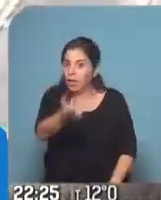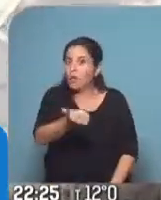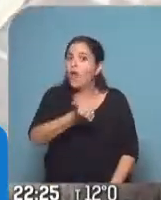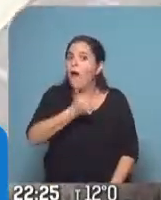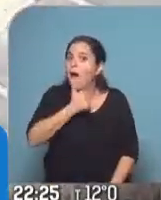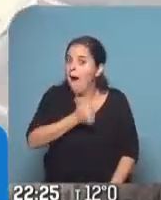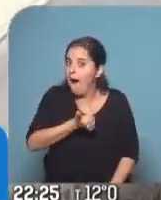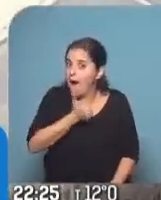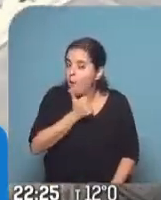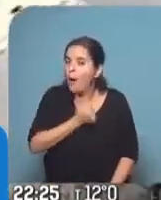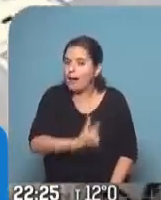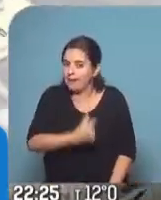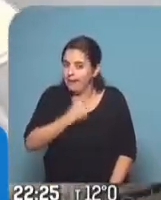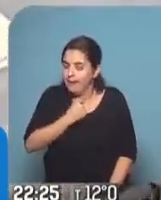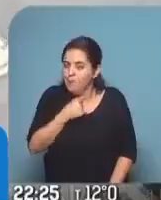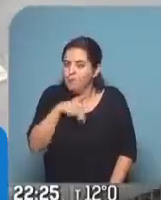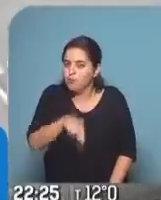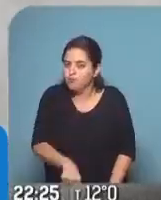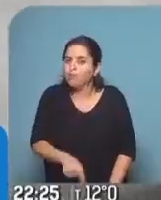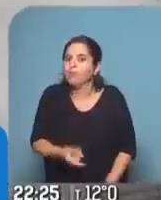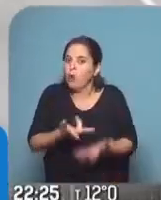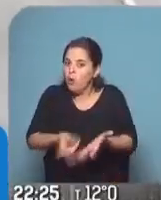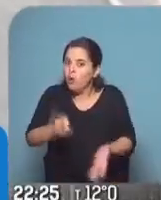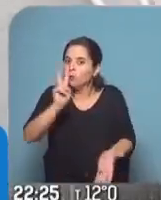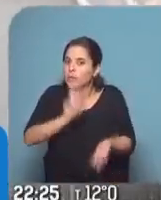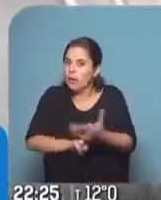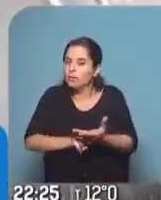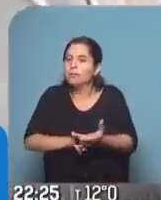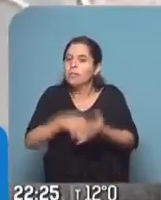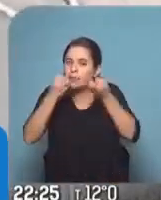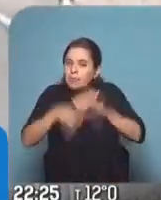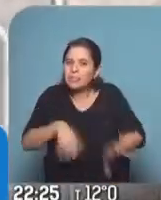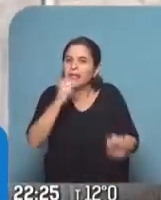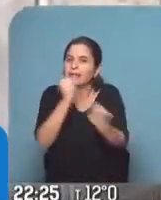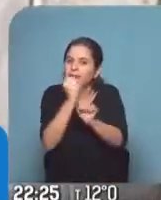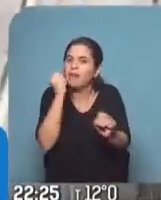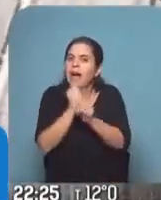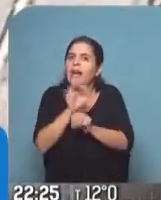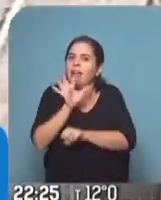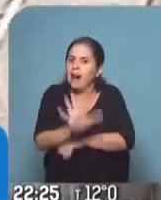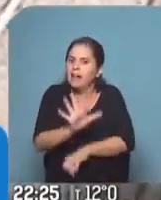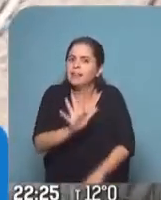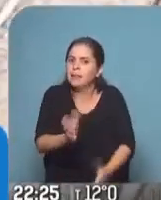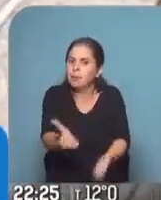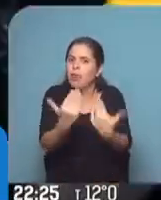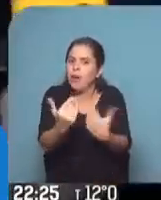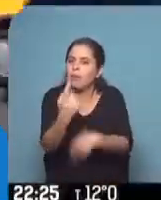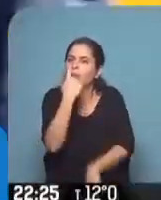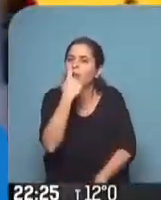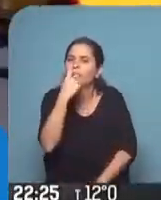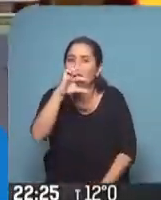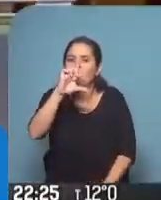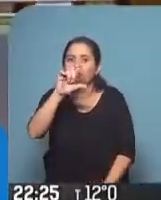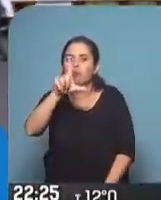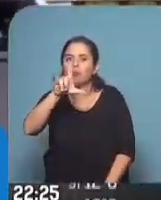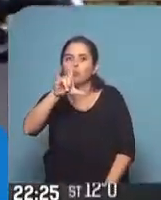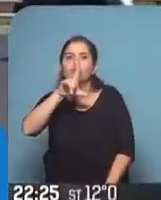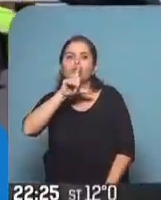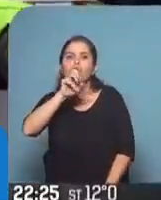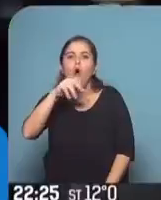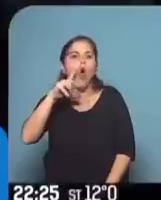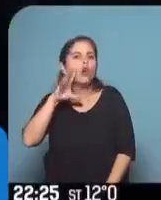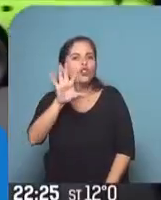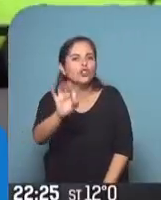Arak, lo que podría permitirles obtener plutonio, otro material utilizable en bombas atómicas, y sugieren que